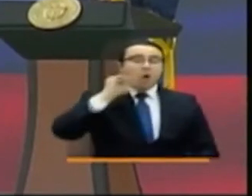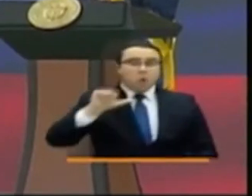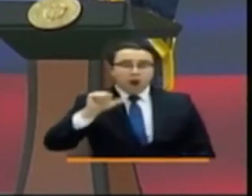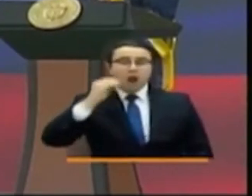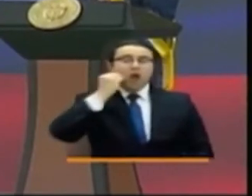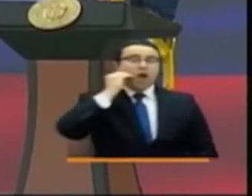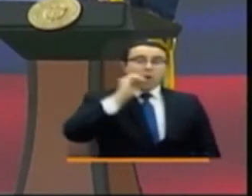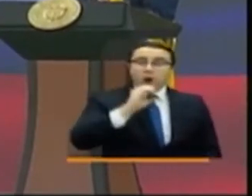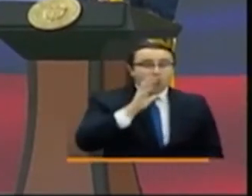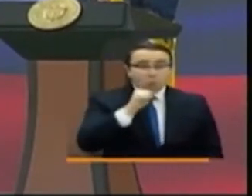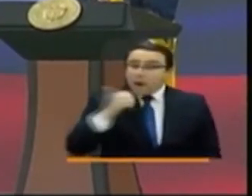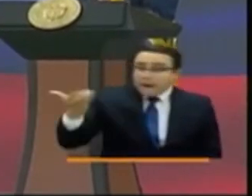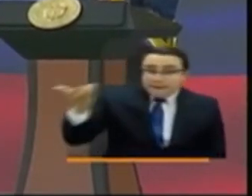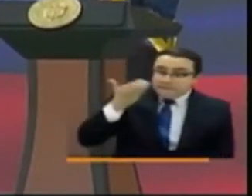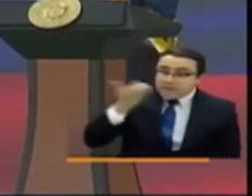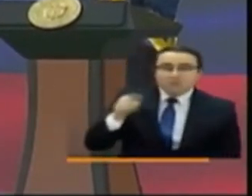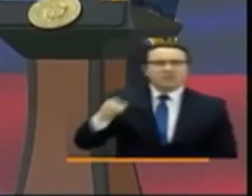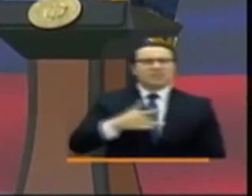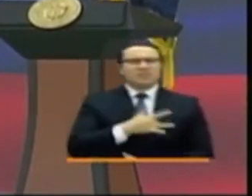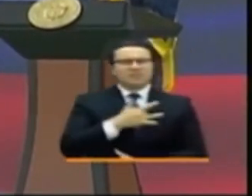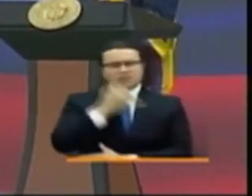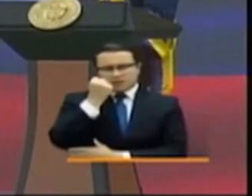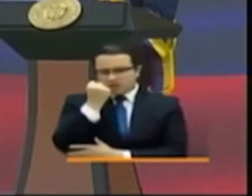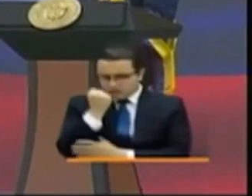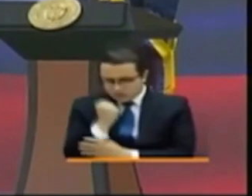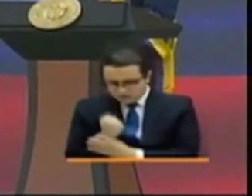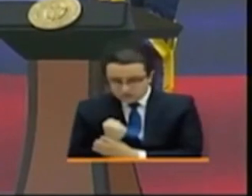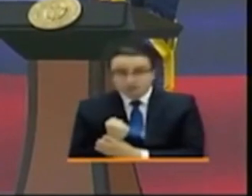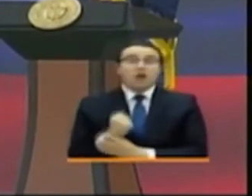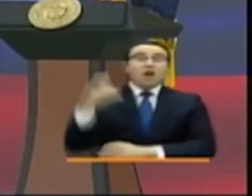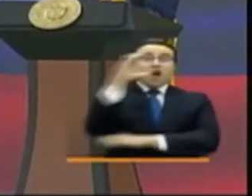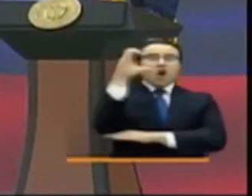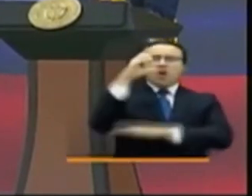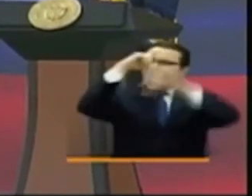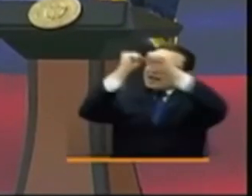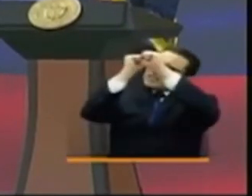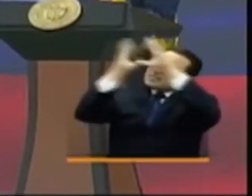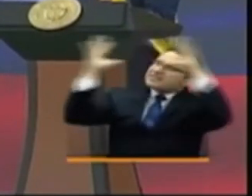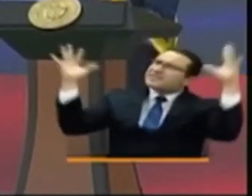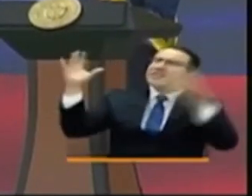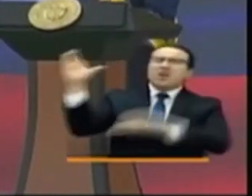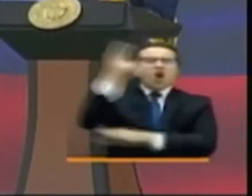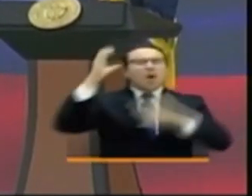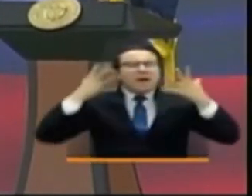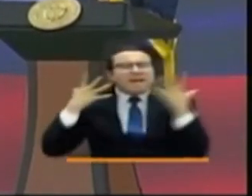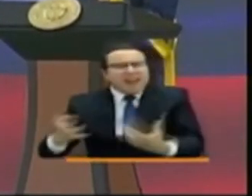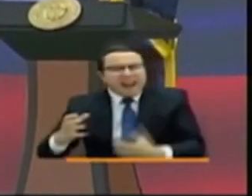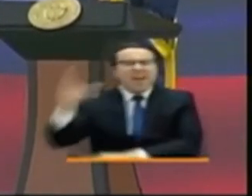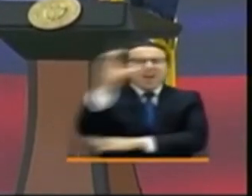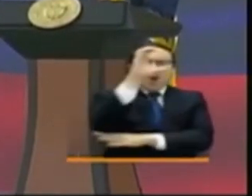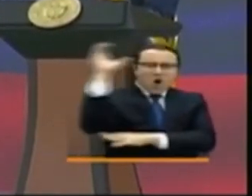una pensión digna la padece. La Colombia que soñamos, la Colombia que queremos, la Colombia que